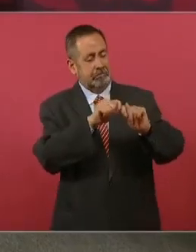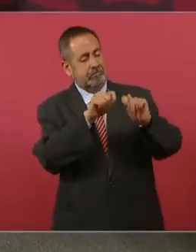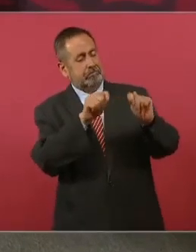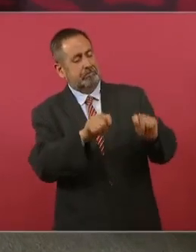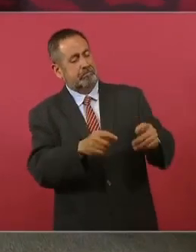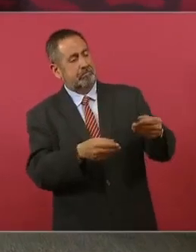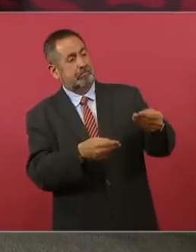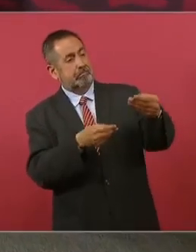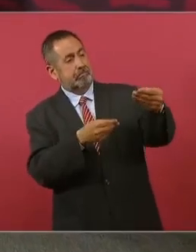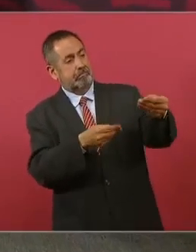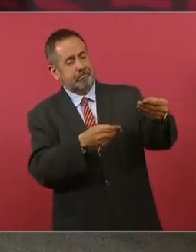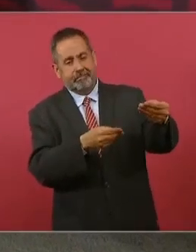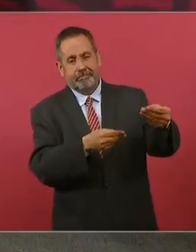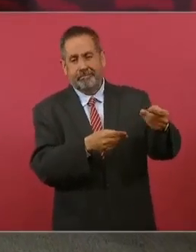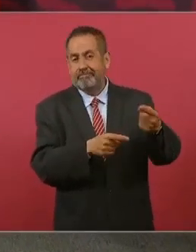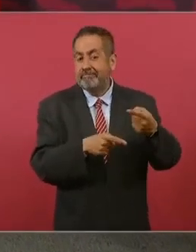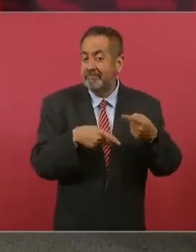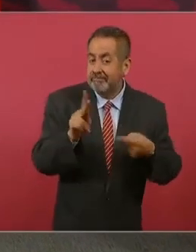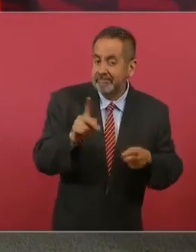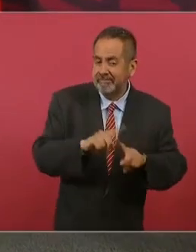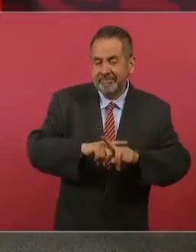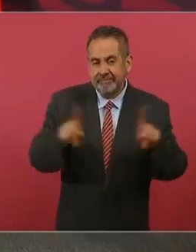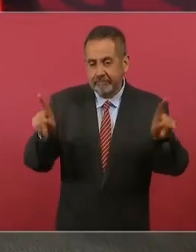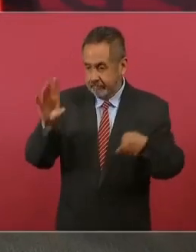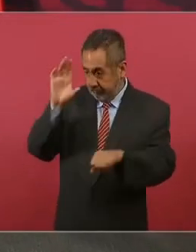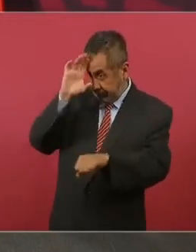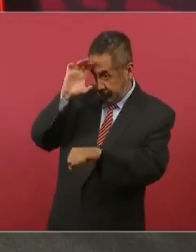Pero la cultura es otra cosa.